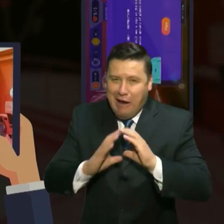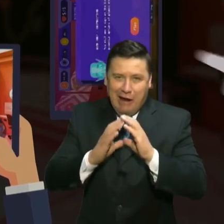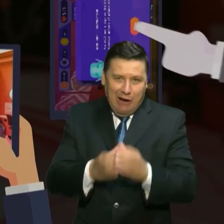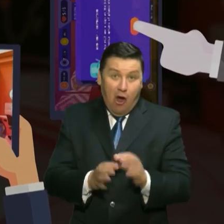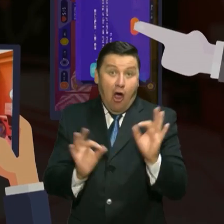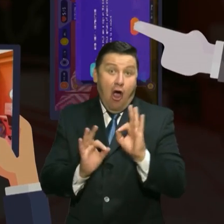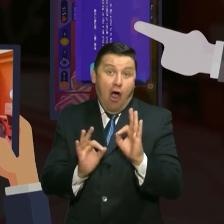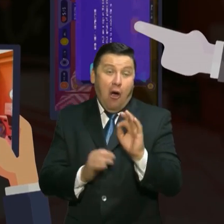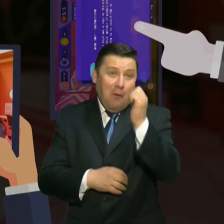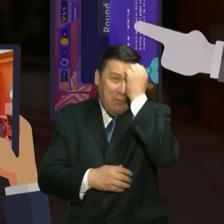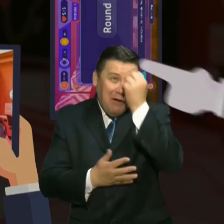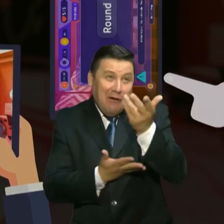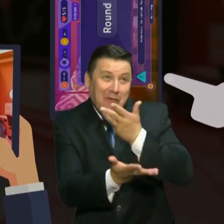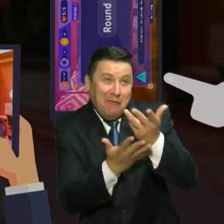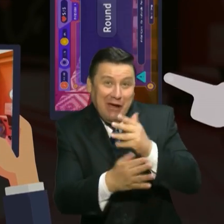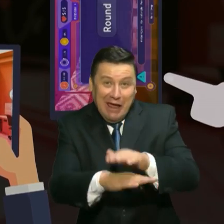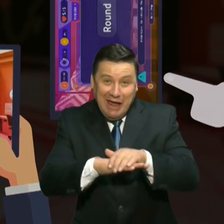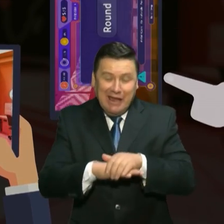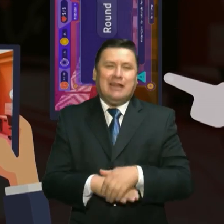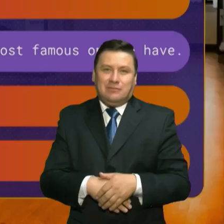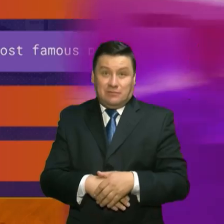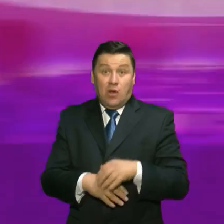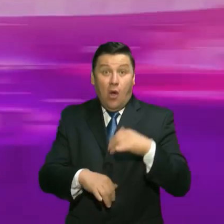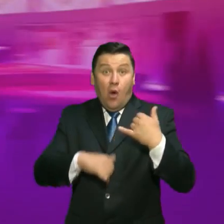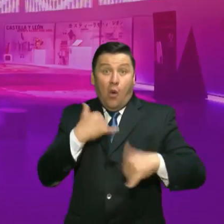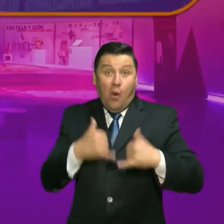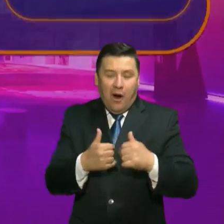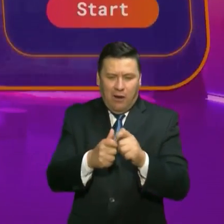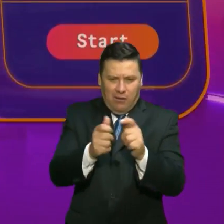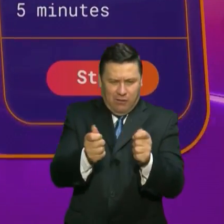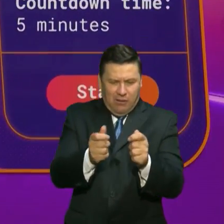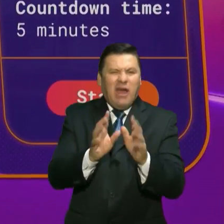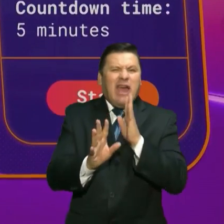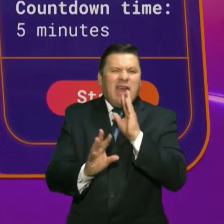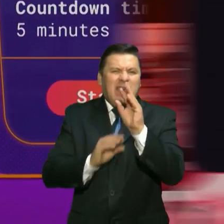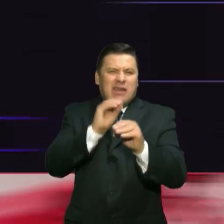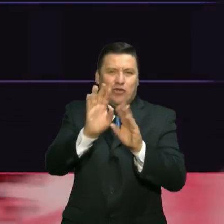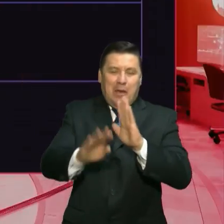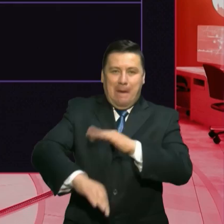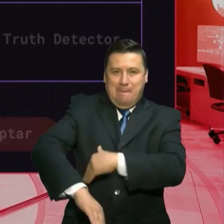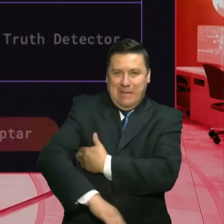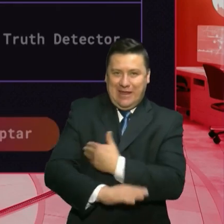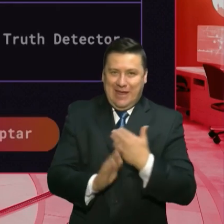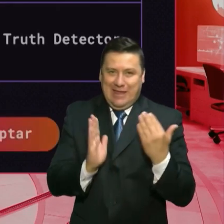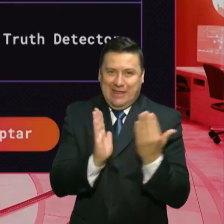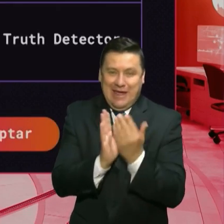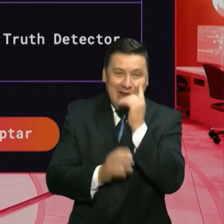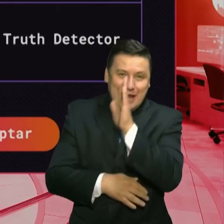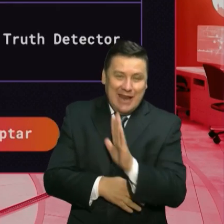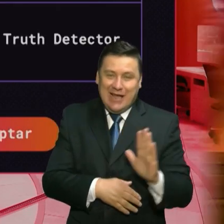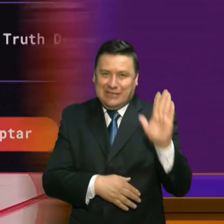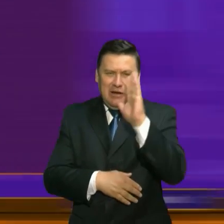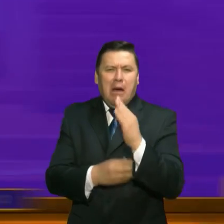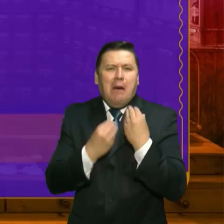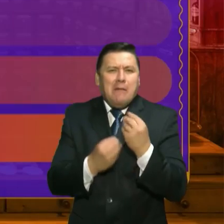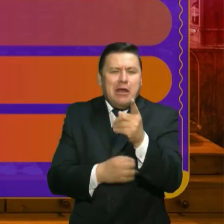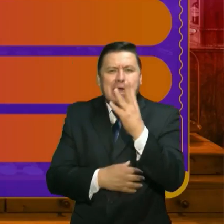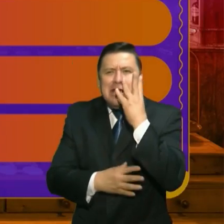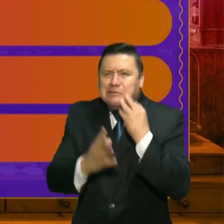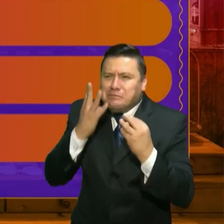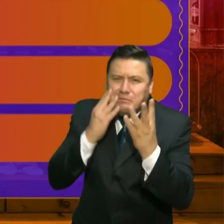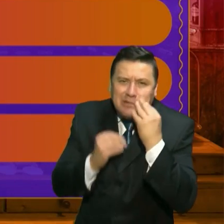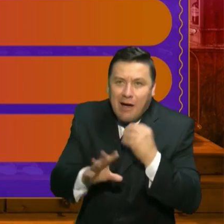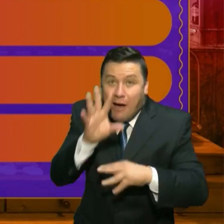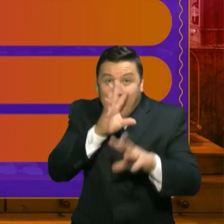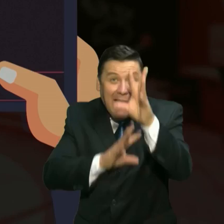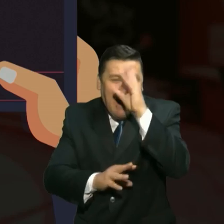tus compañeros de clase o con tu profesor de inglés. Este juego educativo fue desarrollado por el Ministerio de Educación Nacional para que